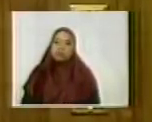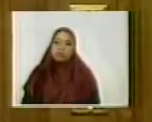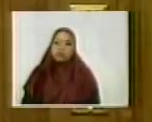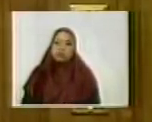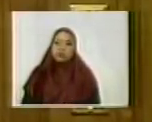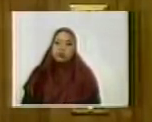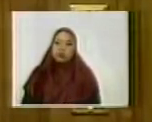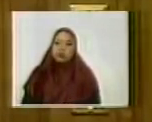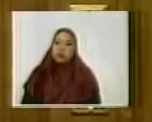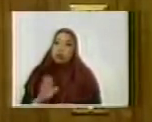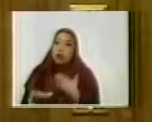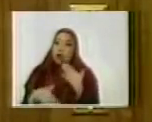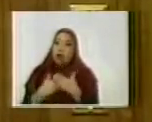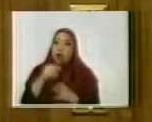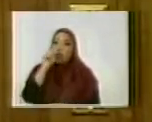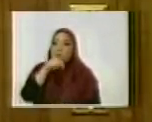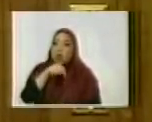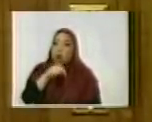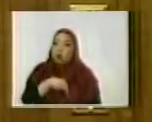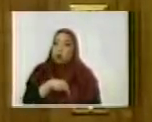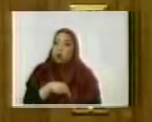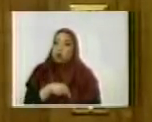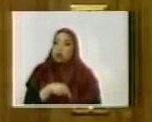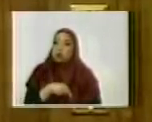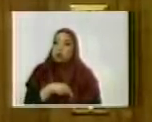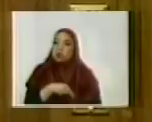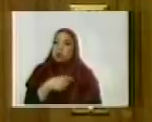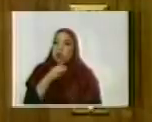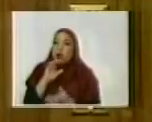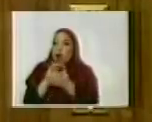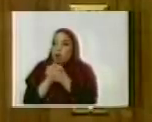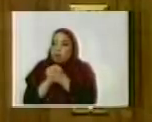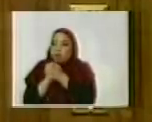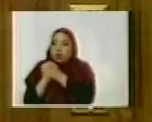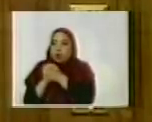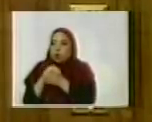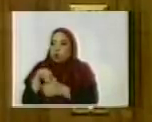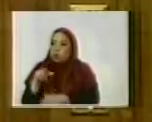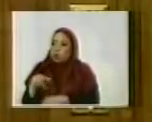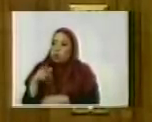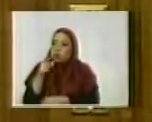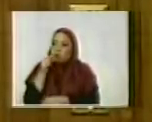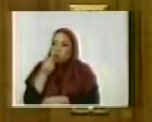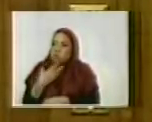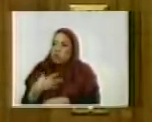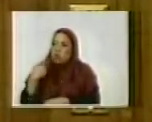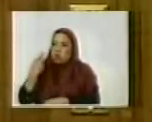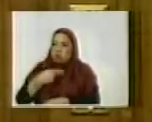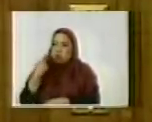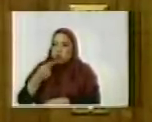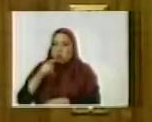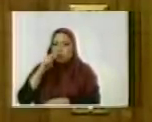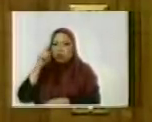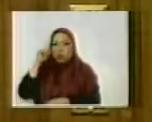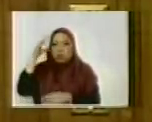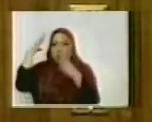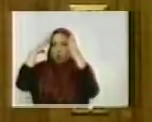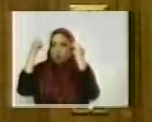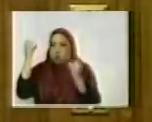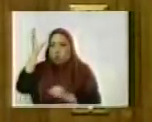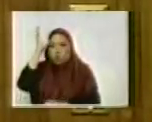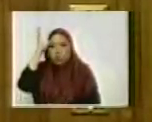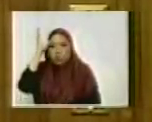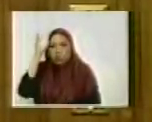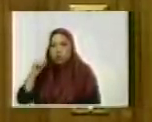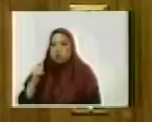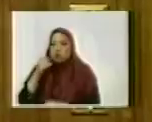Hasta el sol de hoy. Ali para mí fue un político, un teórico de